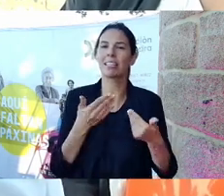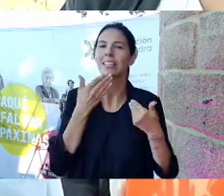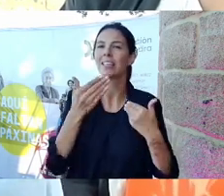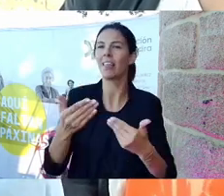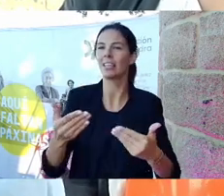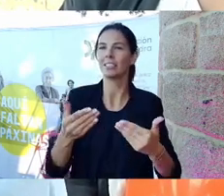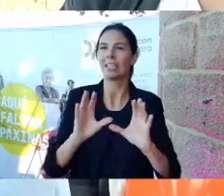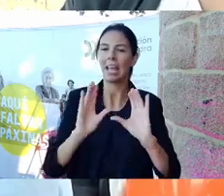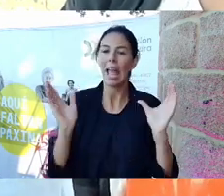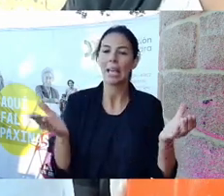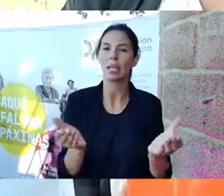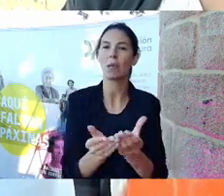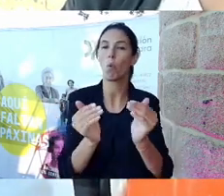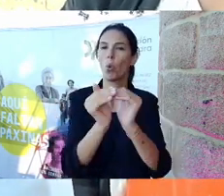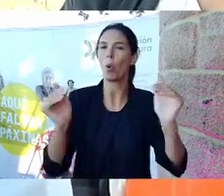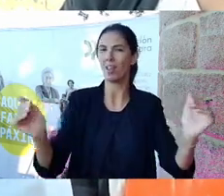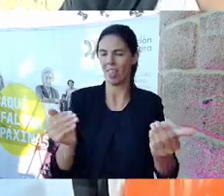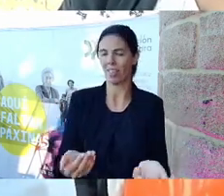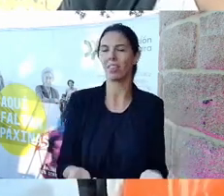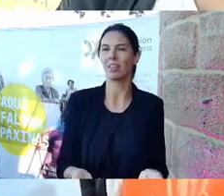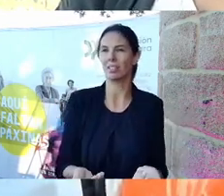agradecer ao equipo de igualdade,